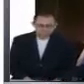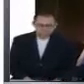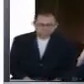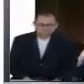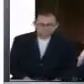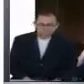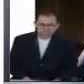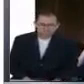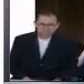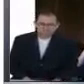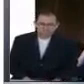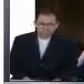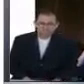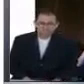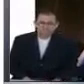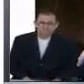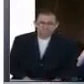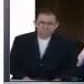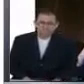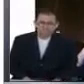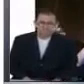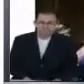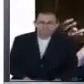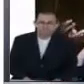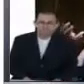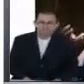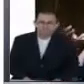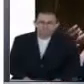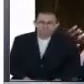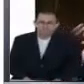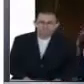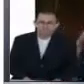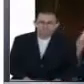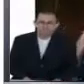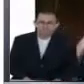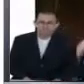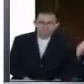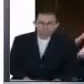¿Hechicería? ¿O brujería? Hechicería.